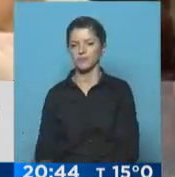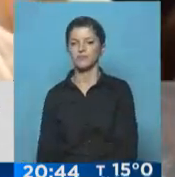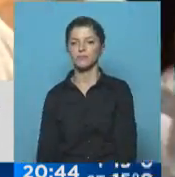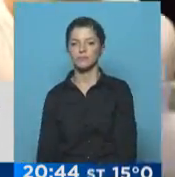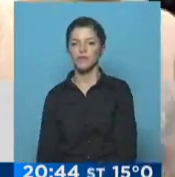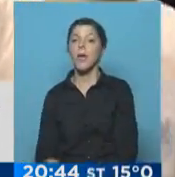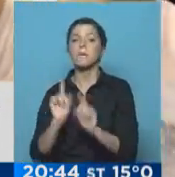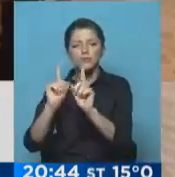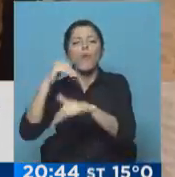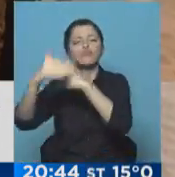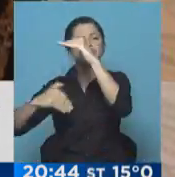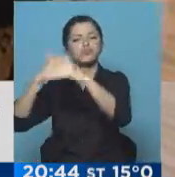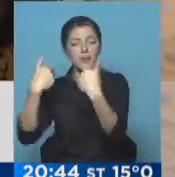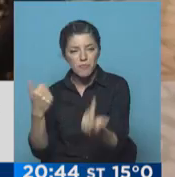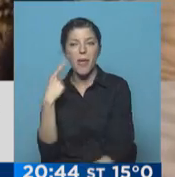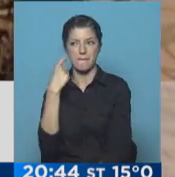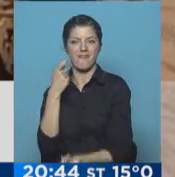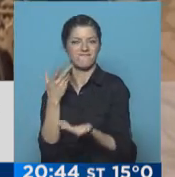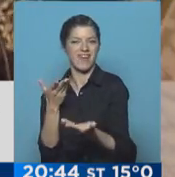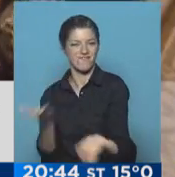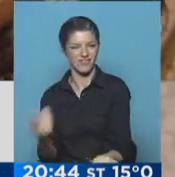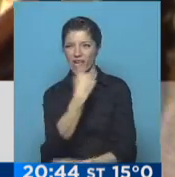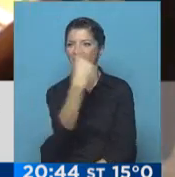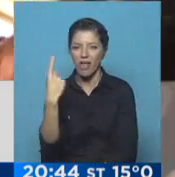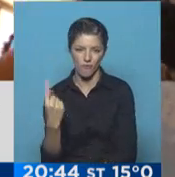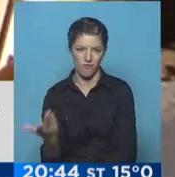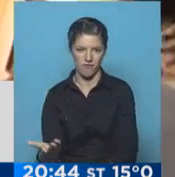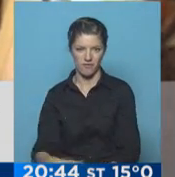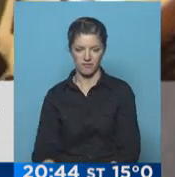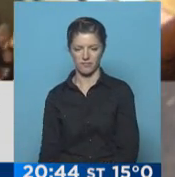y se puedan ver los beneficios.